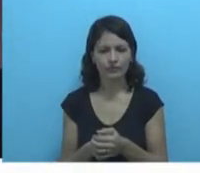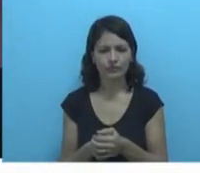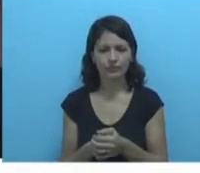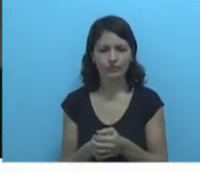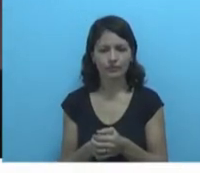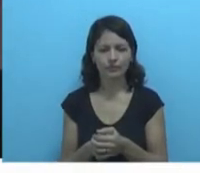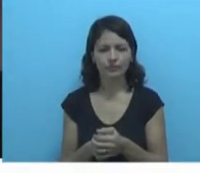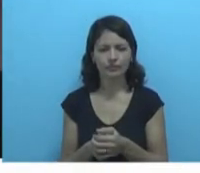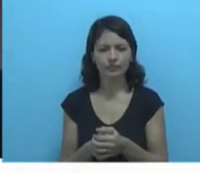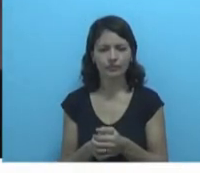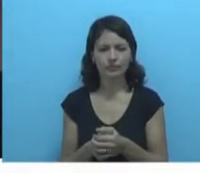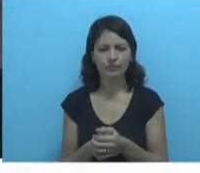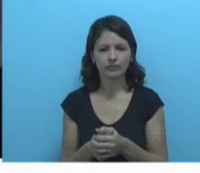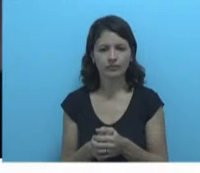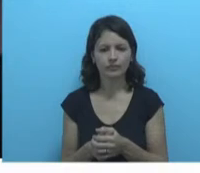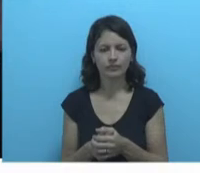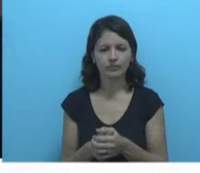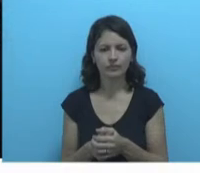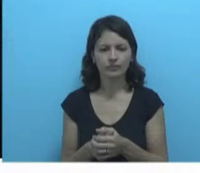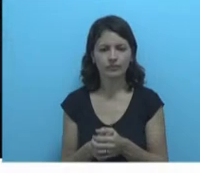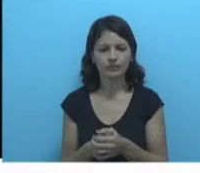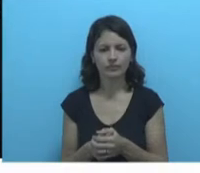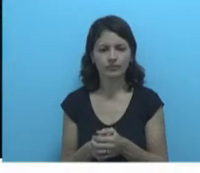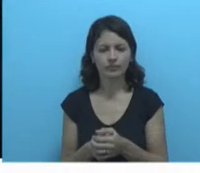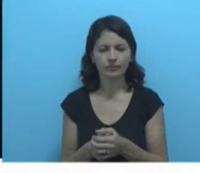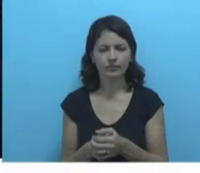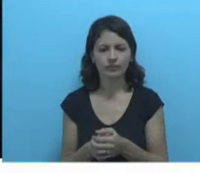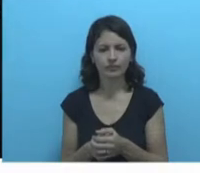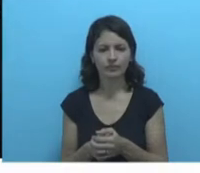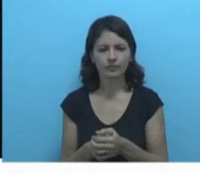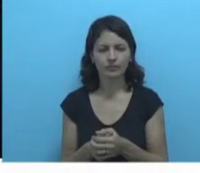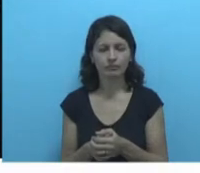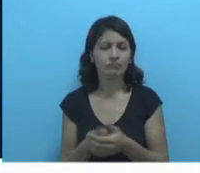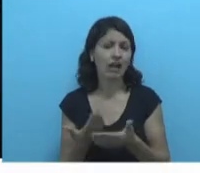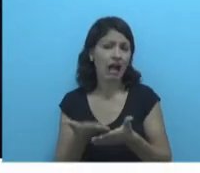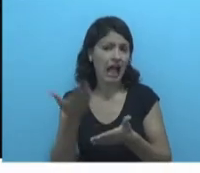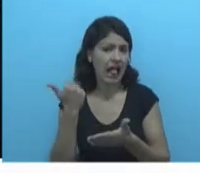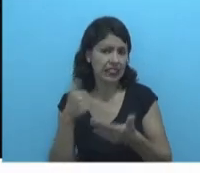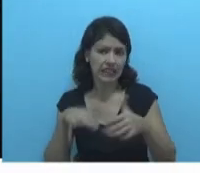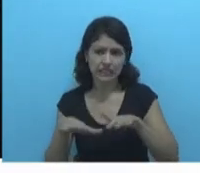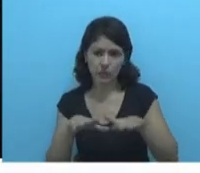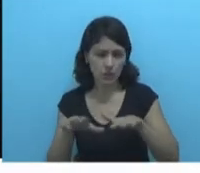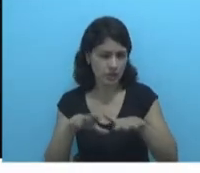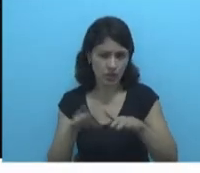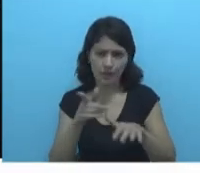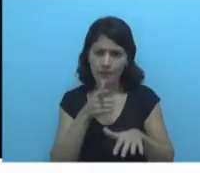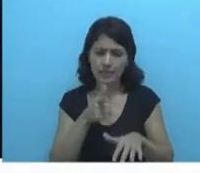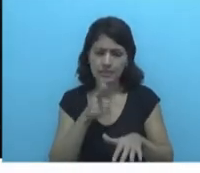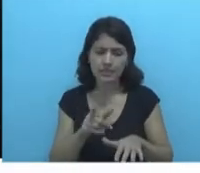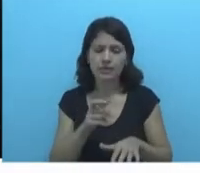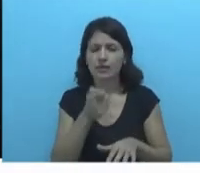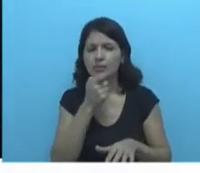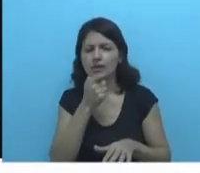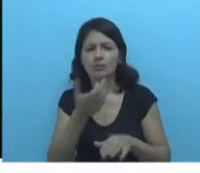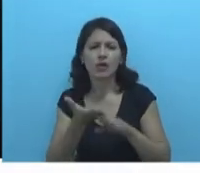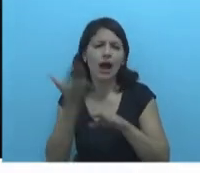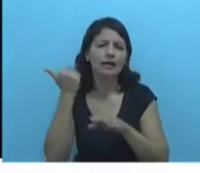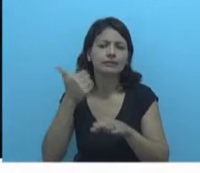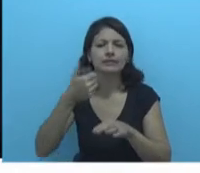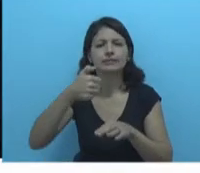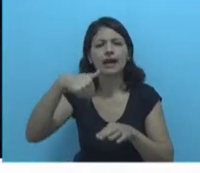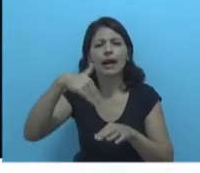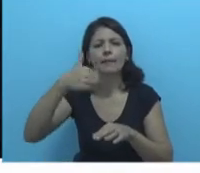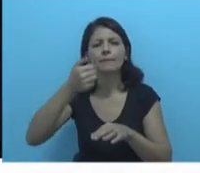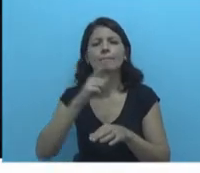negocio. Cuenta que hubo anteriores situaciones donde la ANMAT abrió